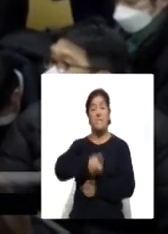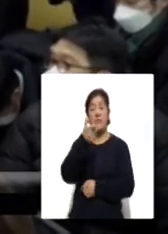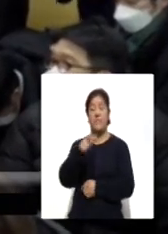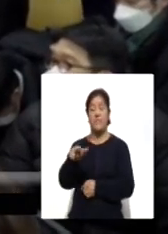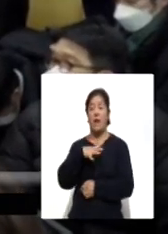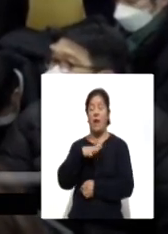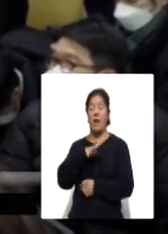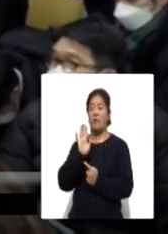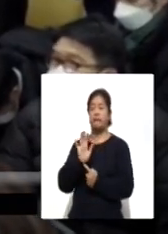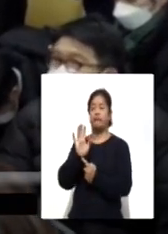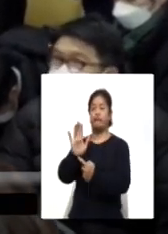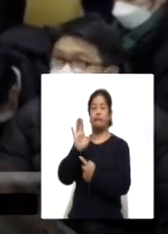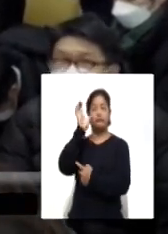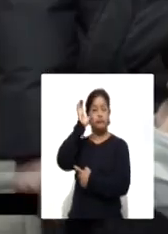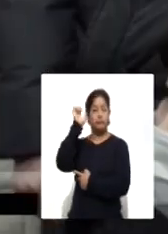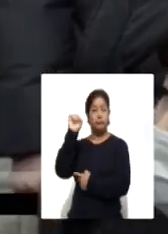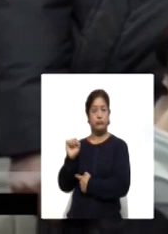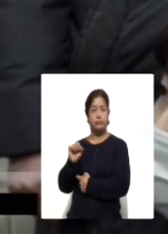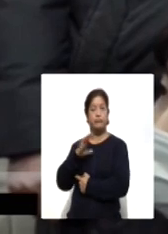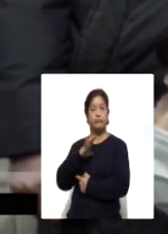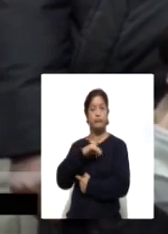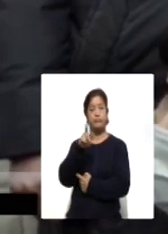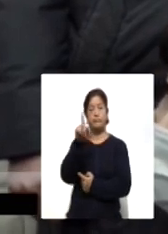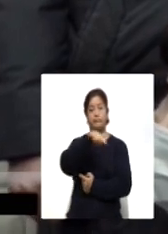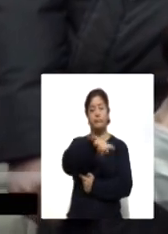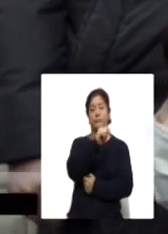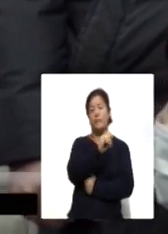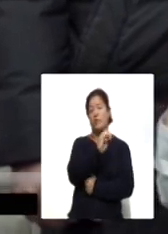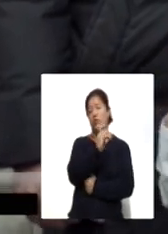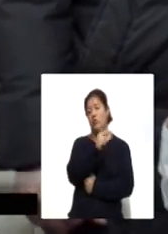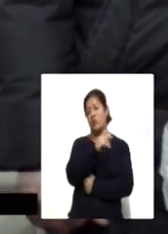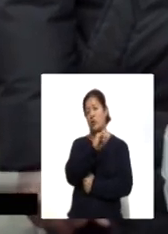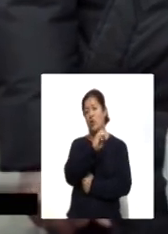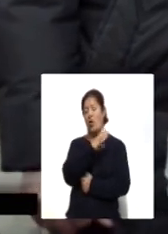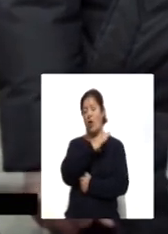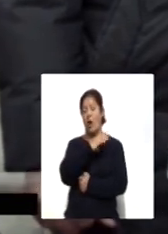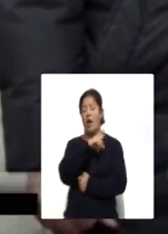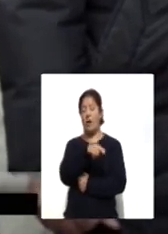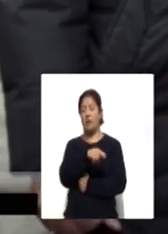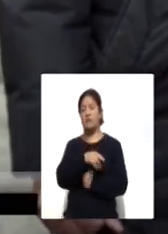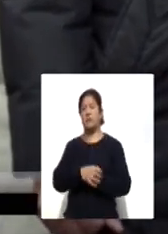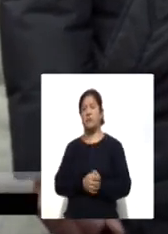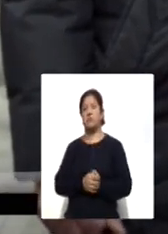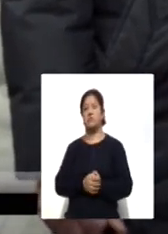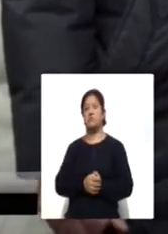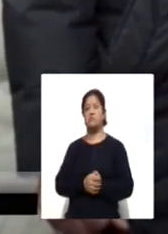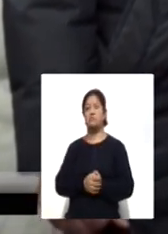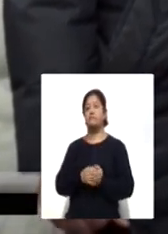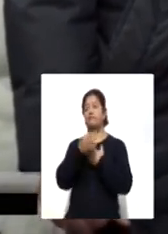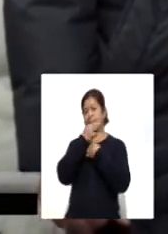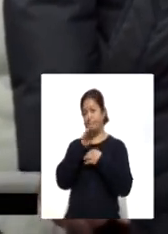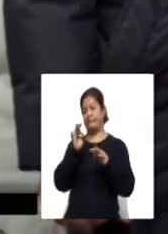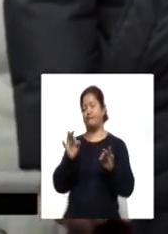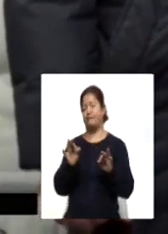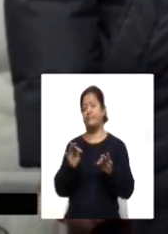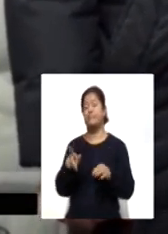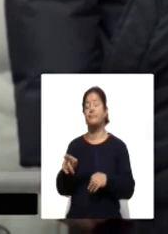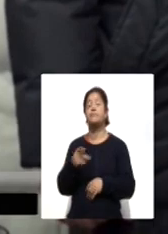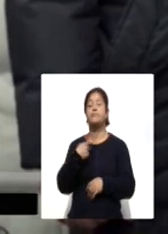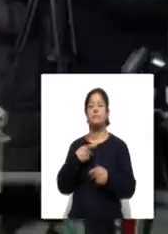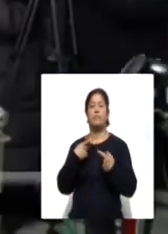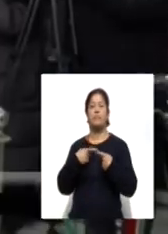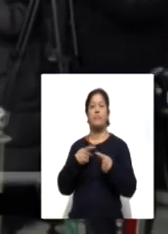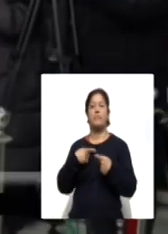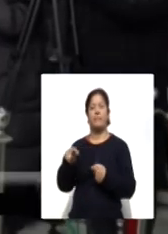la justicia de Corea del Sur contra Tokio, por las que en Japón son llamadas mujeres de consuelo. Según historiadores,